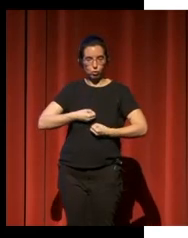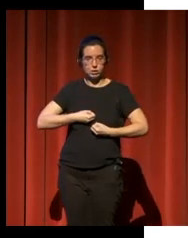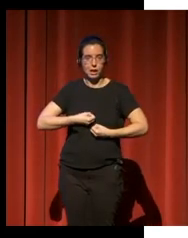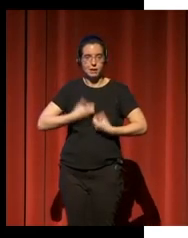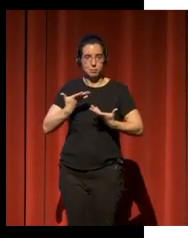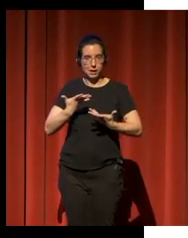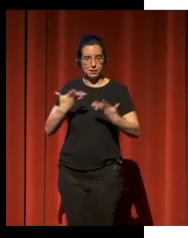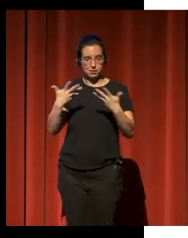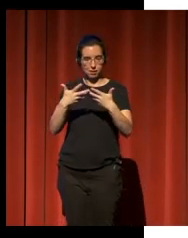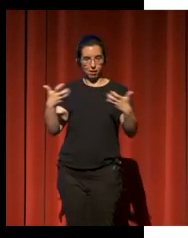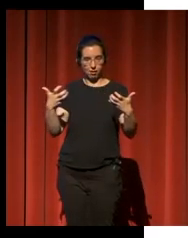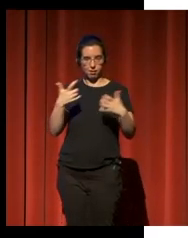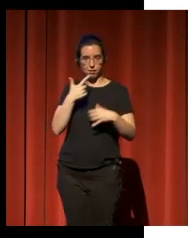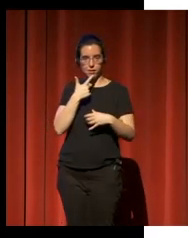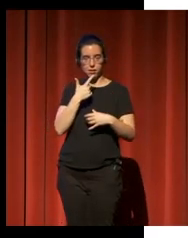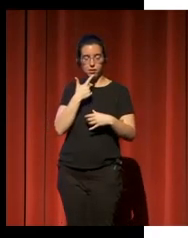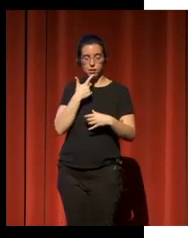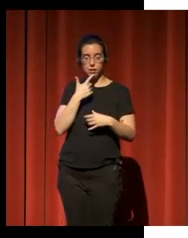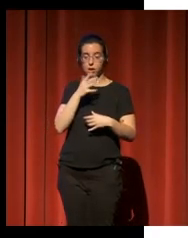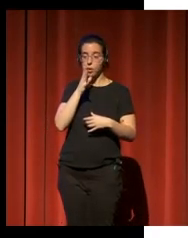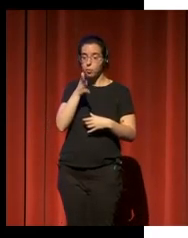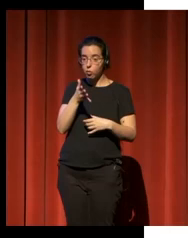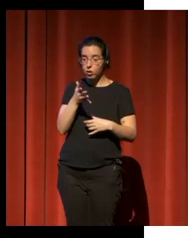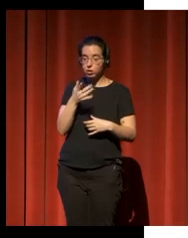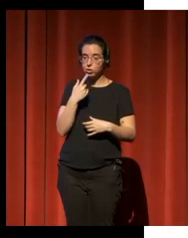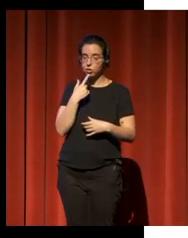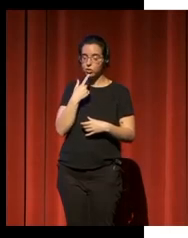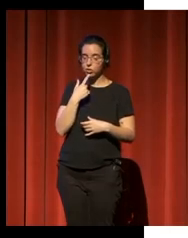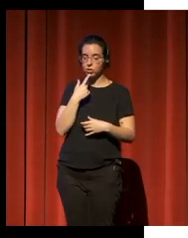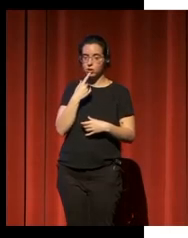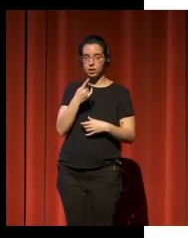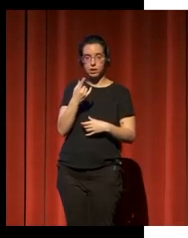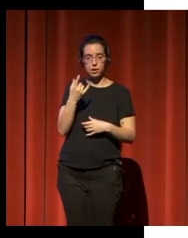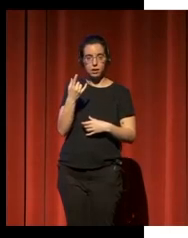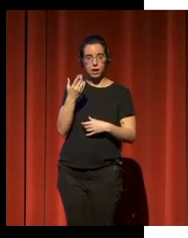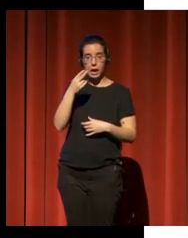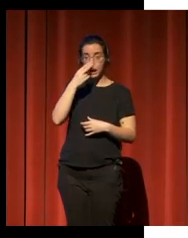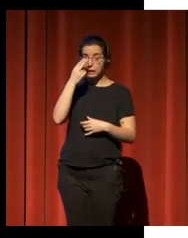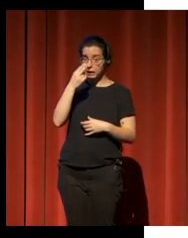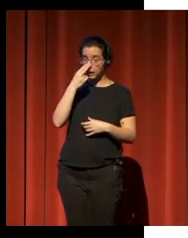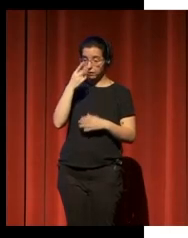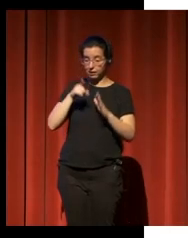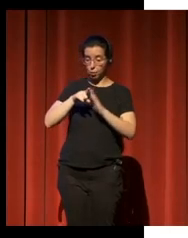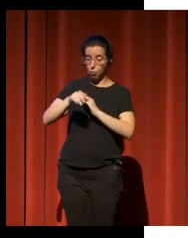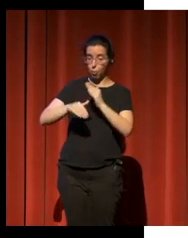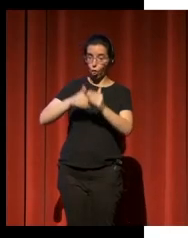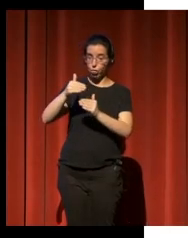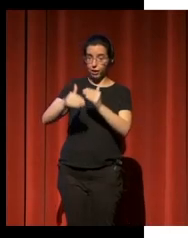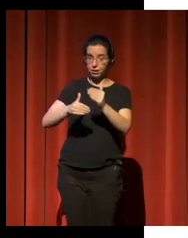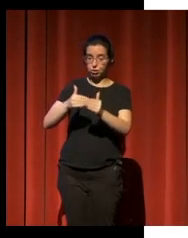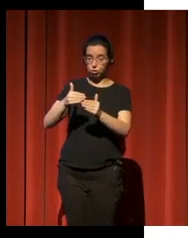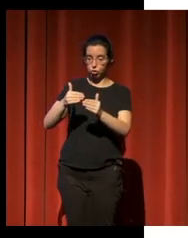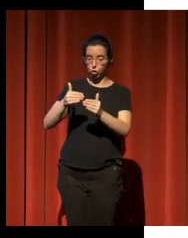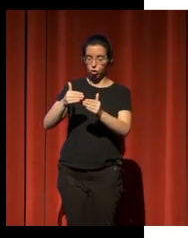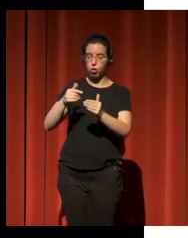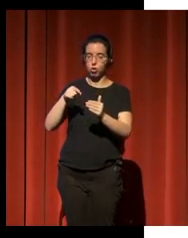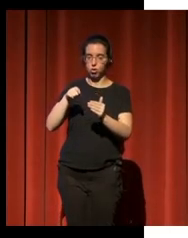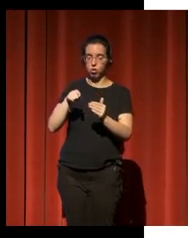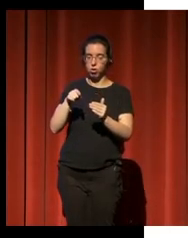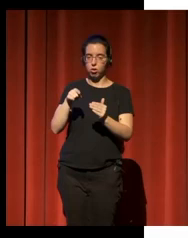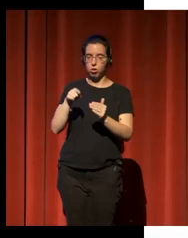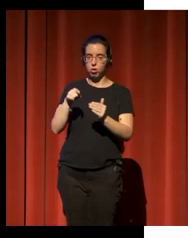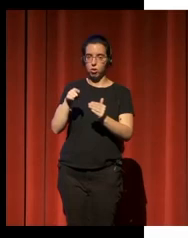este sentido de ahí que se señala que es interesante que estos procesos tengan